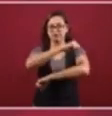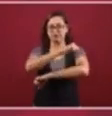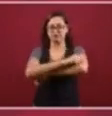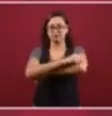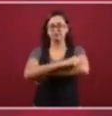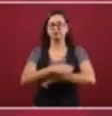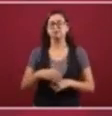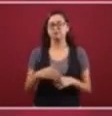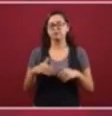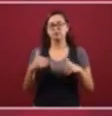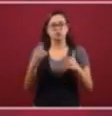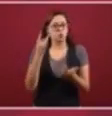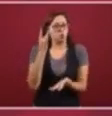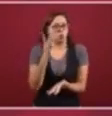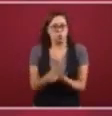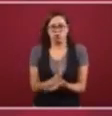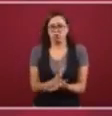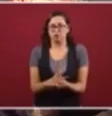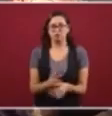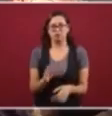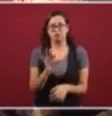principal, nada más.